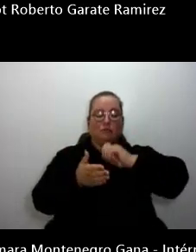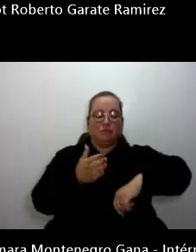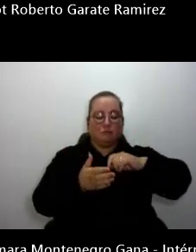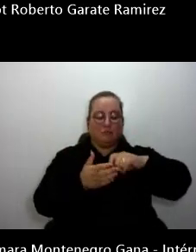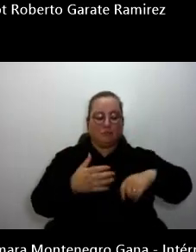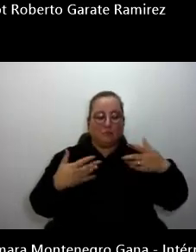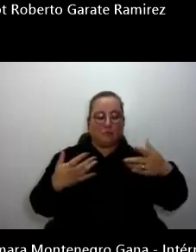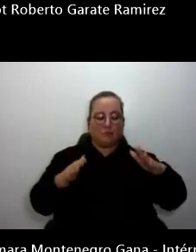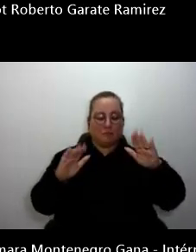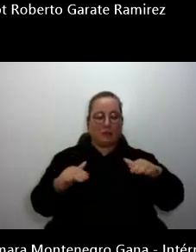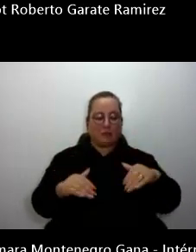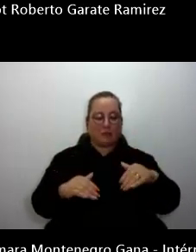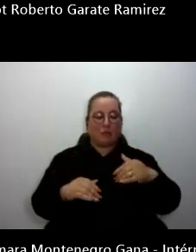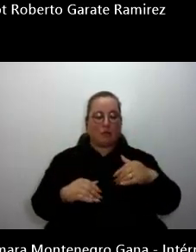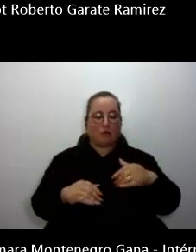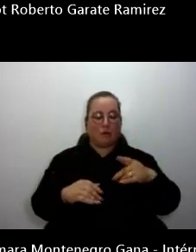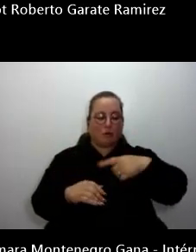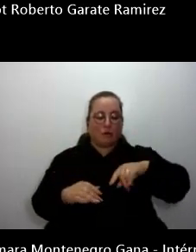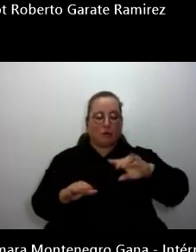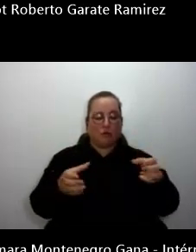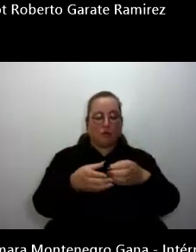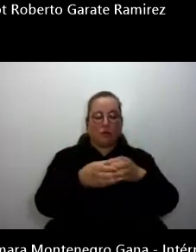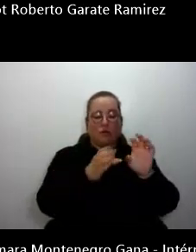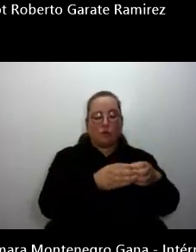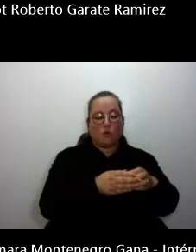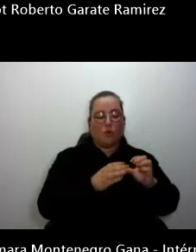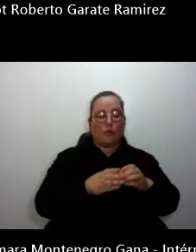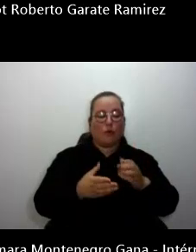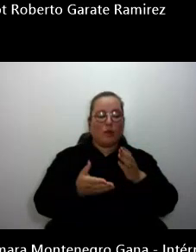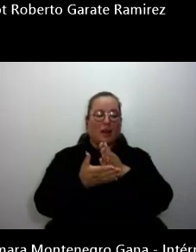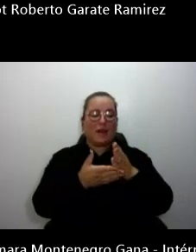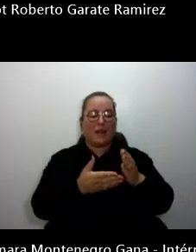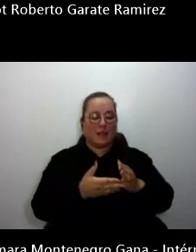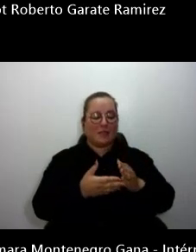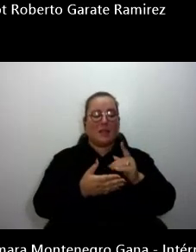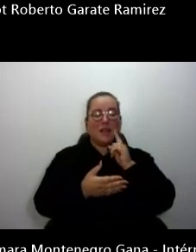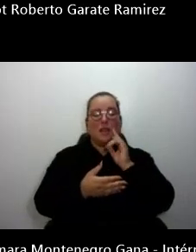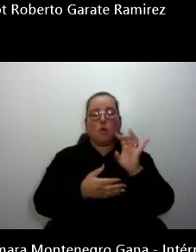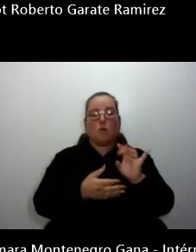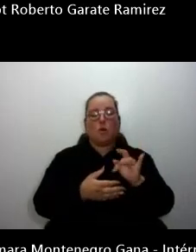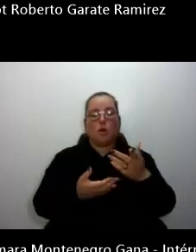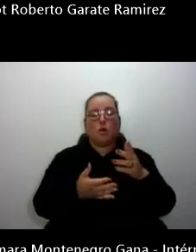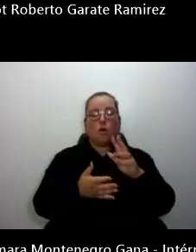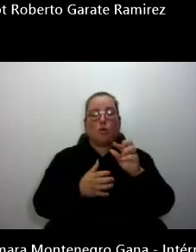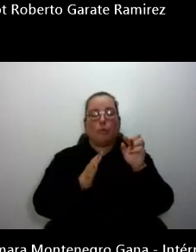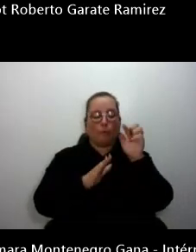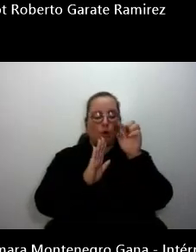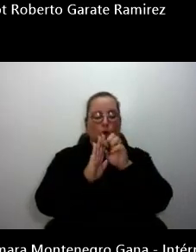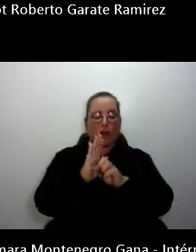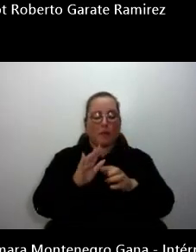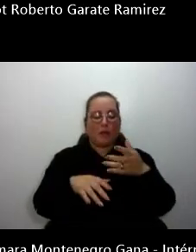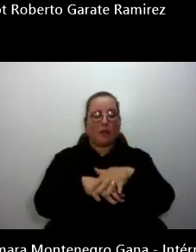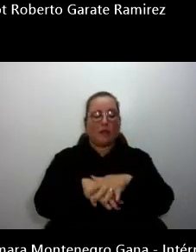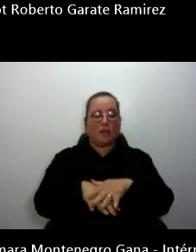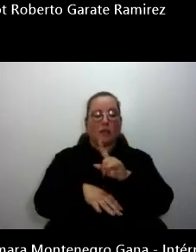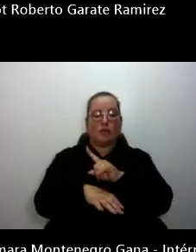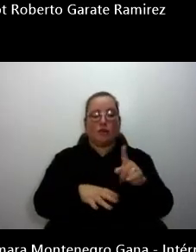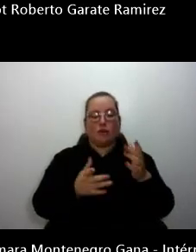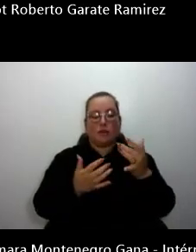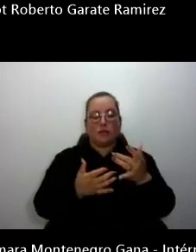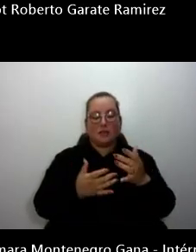volvemos a insistir en que la conformación de los equipos de aula, ¿cierto?, va más allá de los programas de integración y que depende de los recursos humanos que